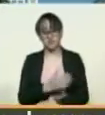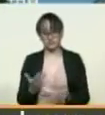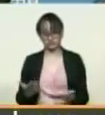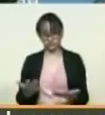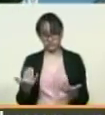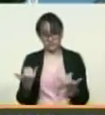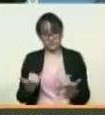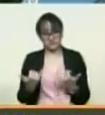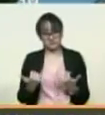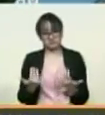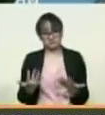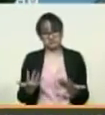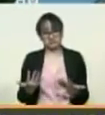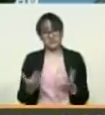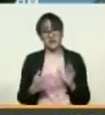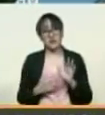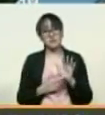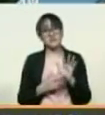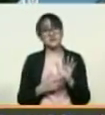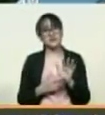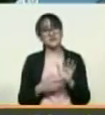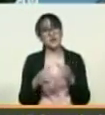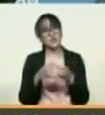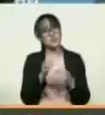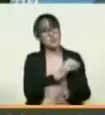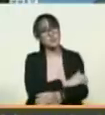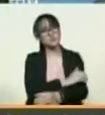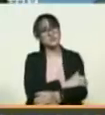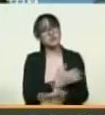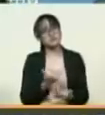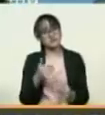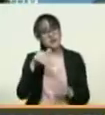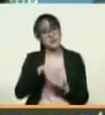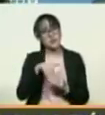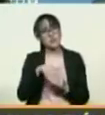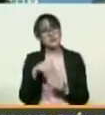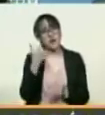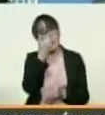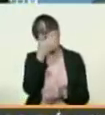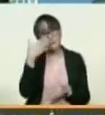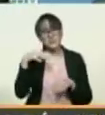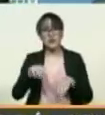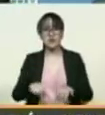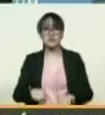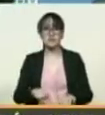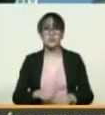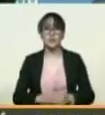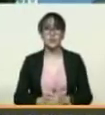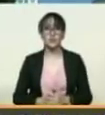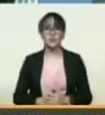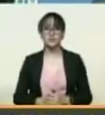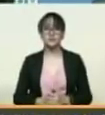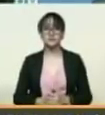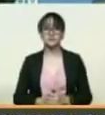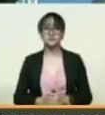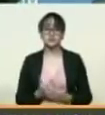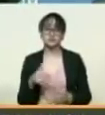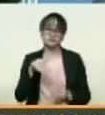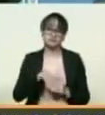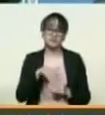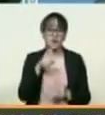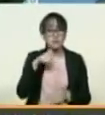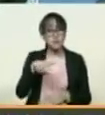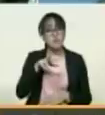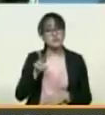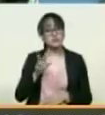este caso creo que le representa a Henry Falcón, bueno, está votando por el capitalismo, Entonces sí es una elección. El pueblo venezolano